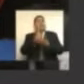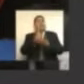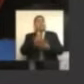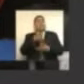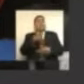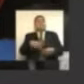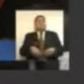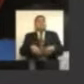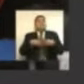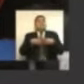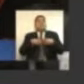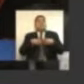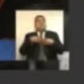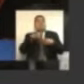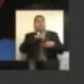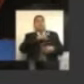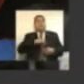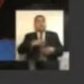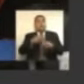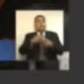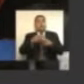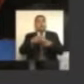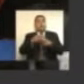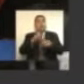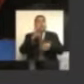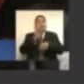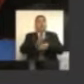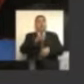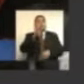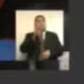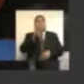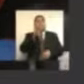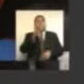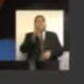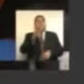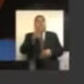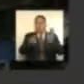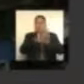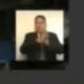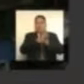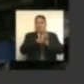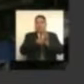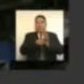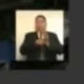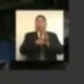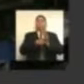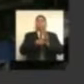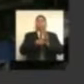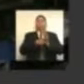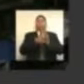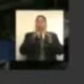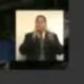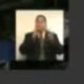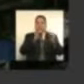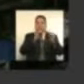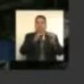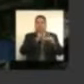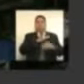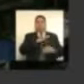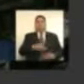estamos observando lo que va a tenerse que investigar en materia de saqueo y